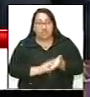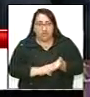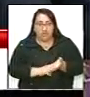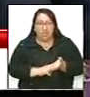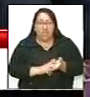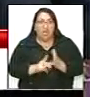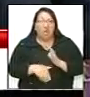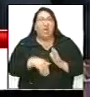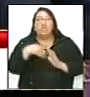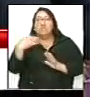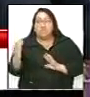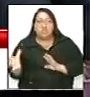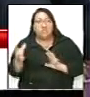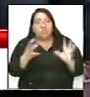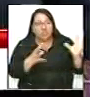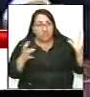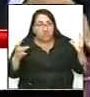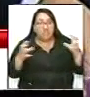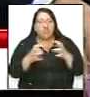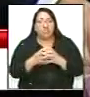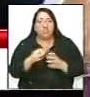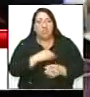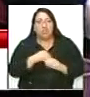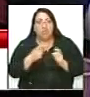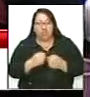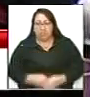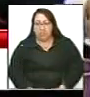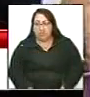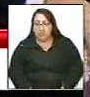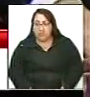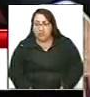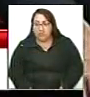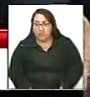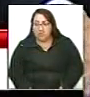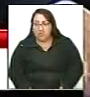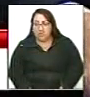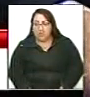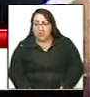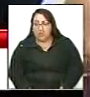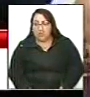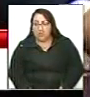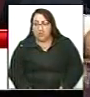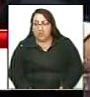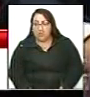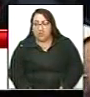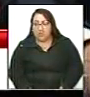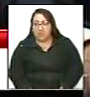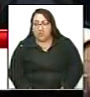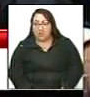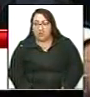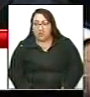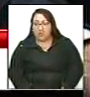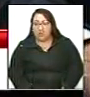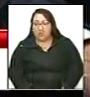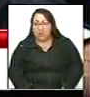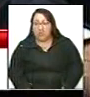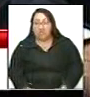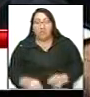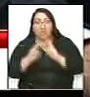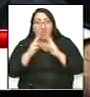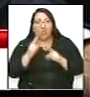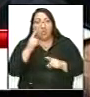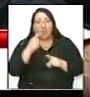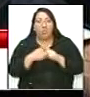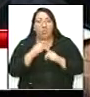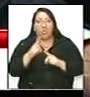y que posteriormente ha sido consensuado con los miembros de la Comisión, la vamos a contestar una por una por escrito, pero me voy a permitir, apenas